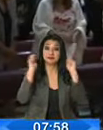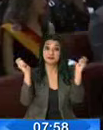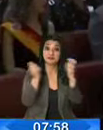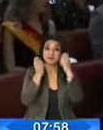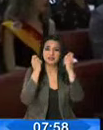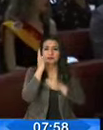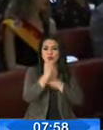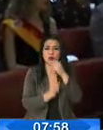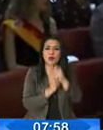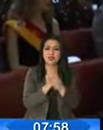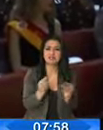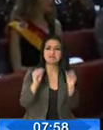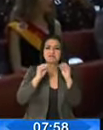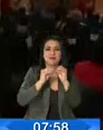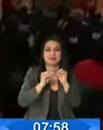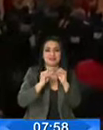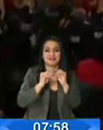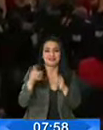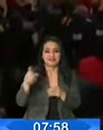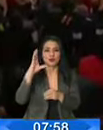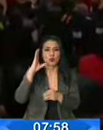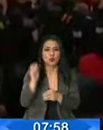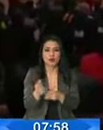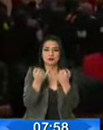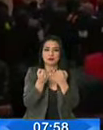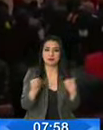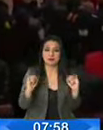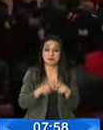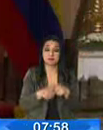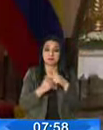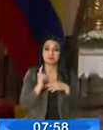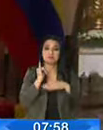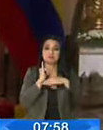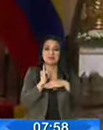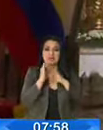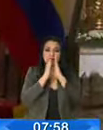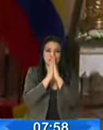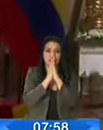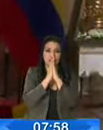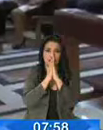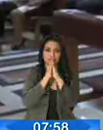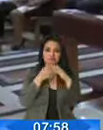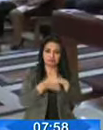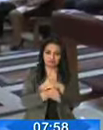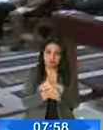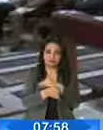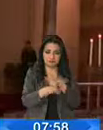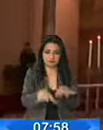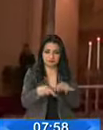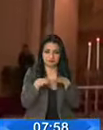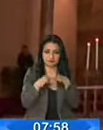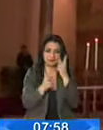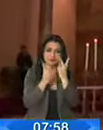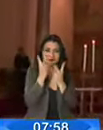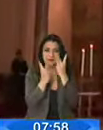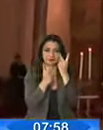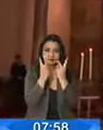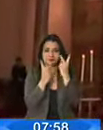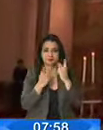independencia política de la ciudad de Cuenca se iniciaron con la misa de acción de gracias en la Catedral de la Inmaculada Concepción.